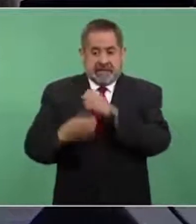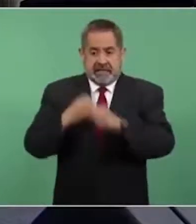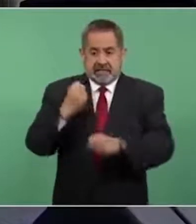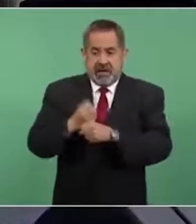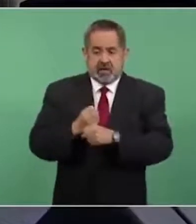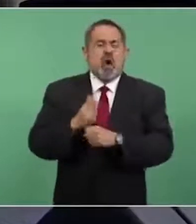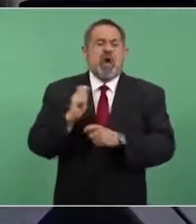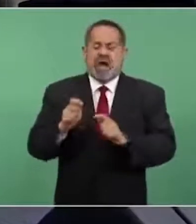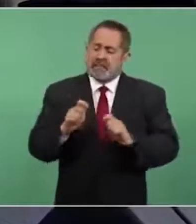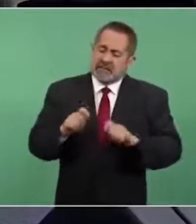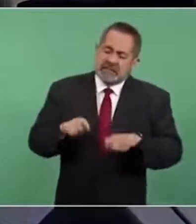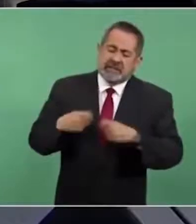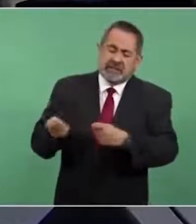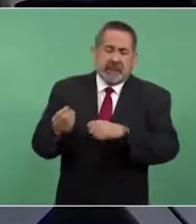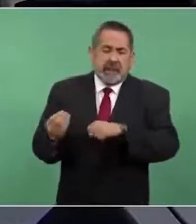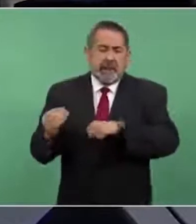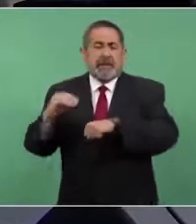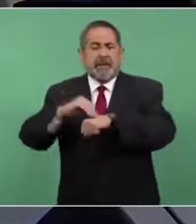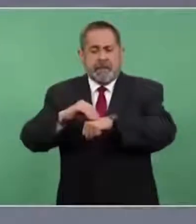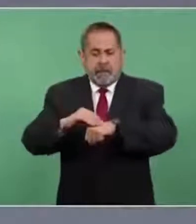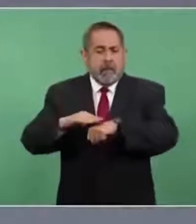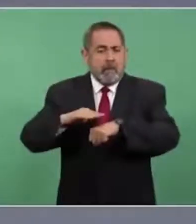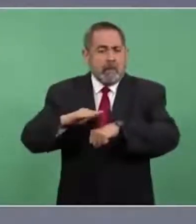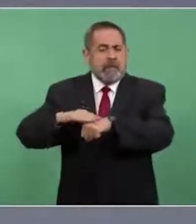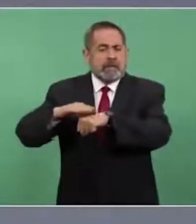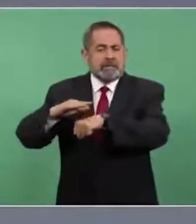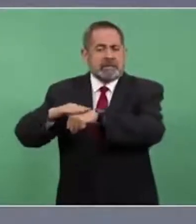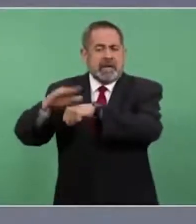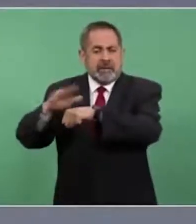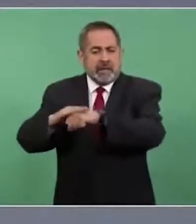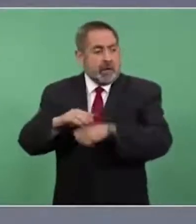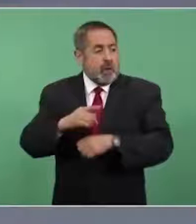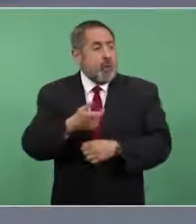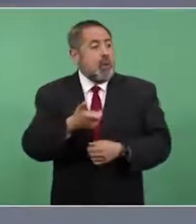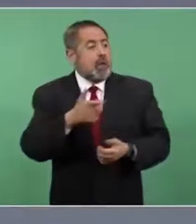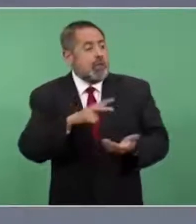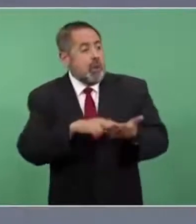les incorporará el porcentaje de la inflación.